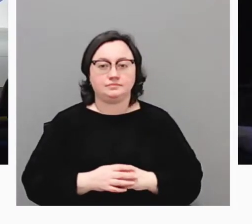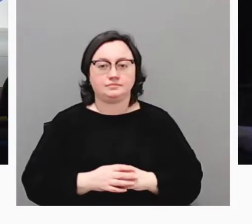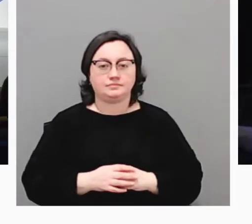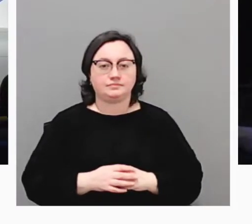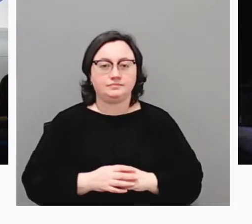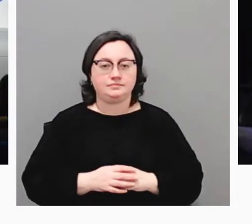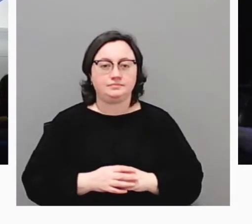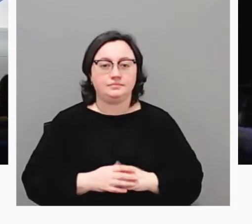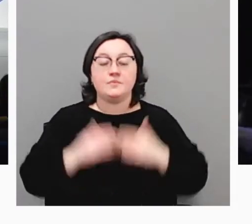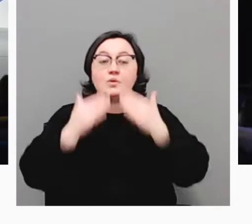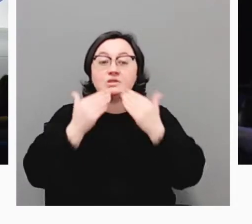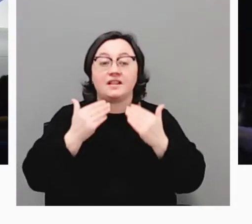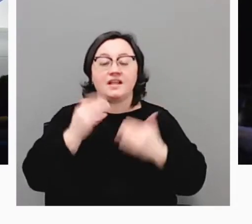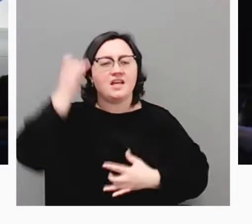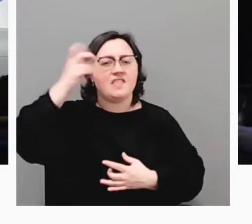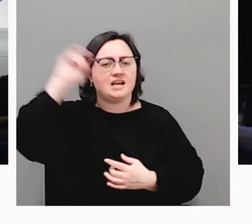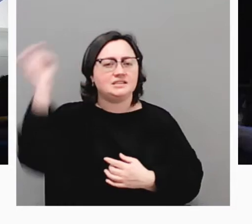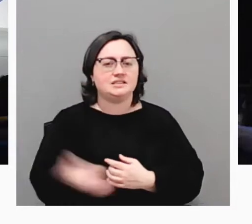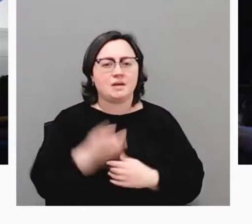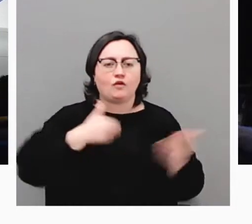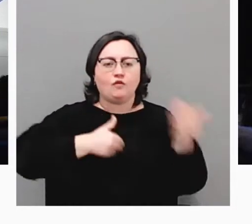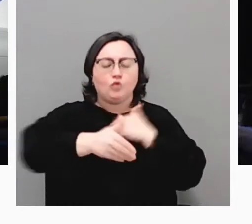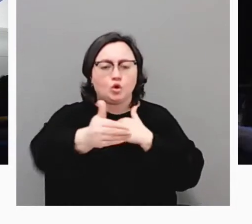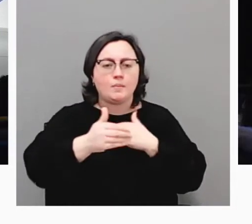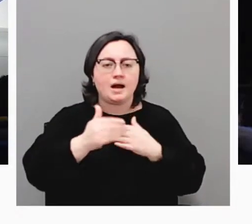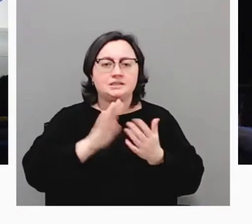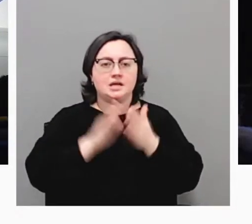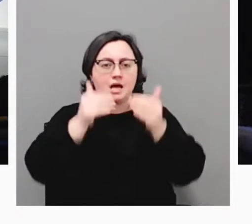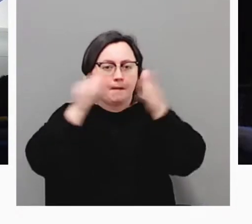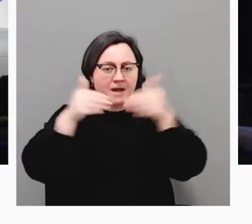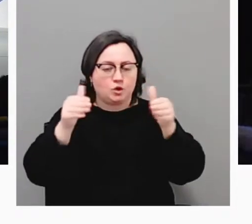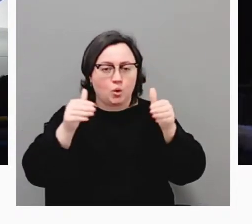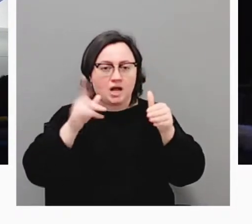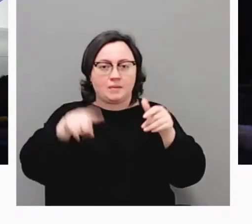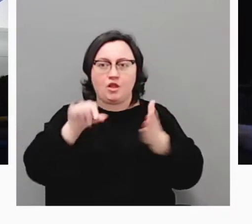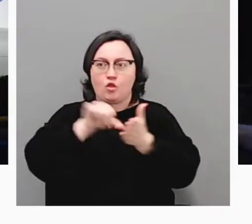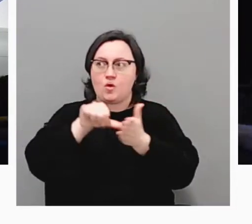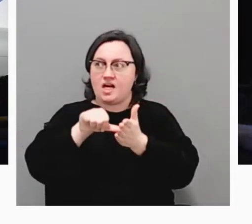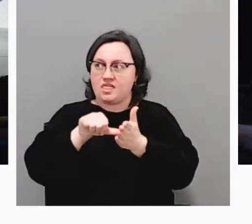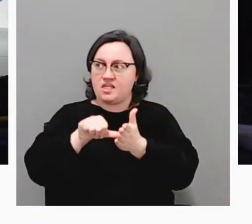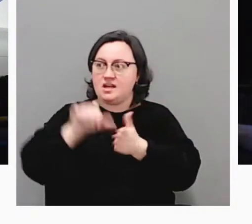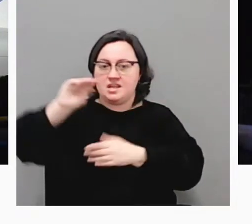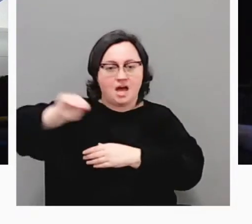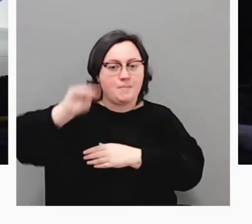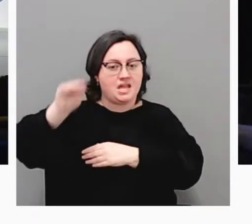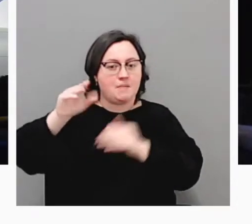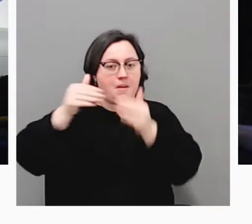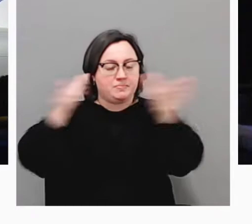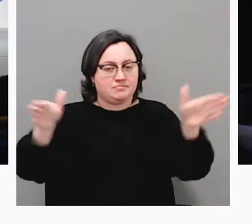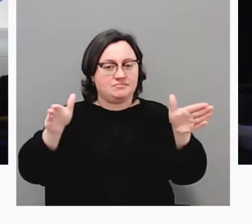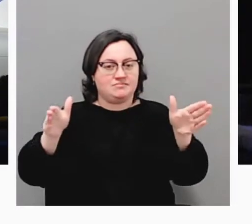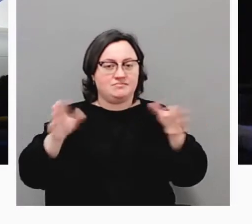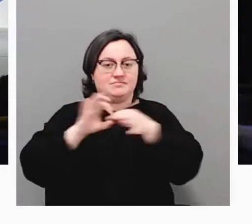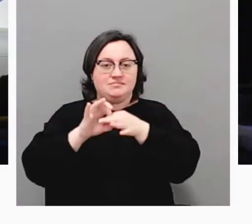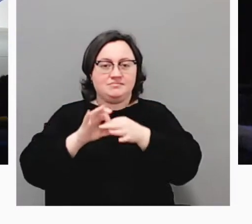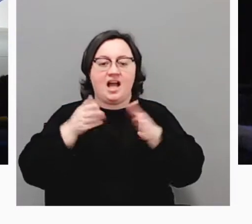Ahí hay muchas ideas y mucho futuro, mucha apertura también a la ciudad, que seguir abriendo nuevos caminos y nuevos